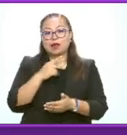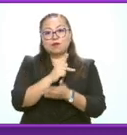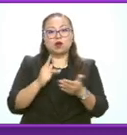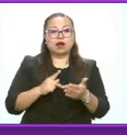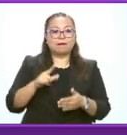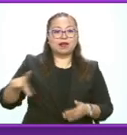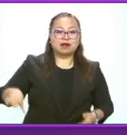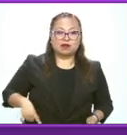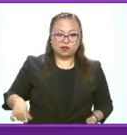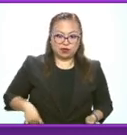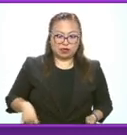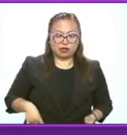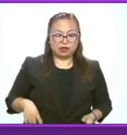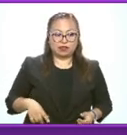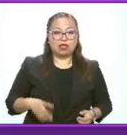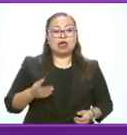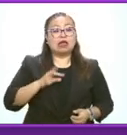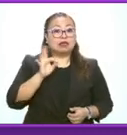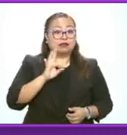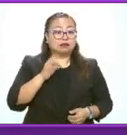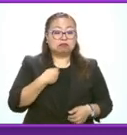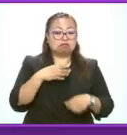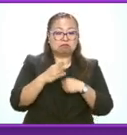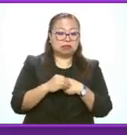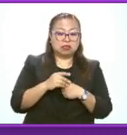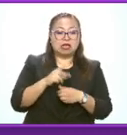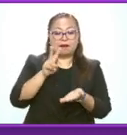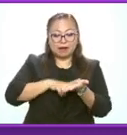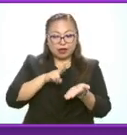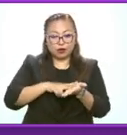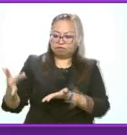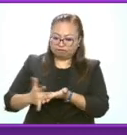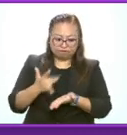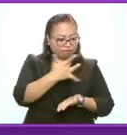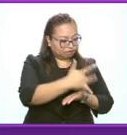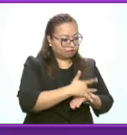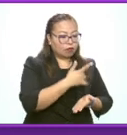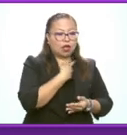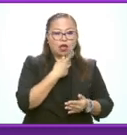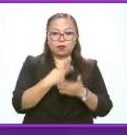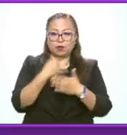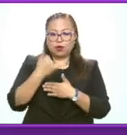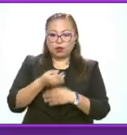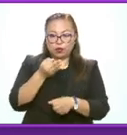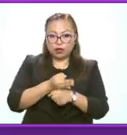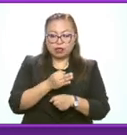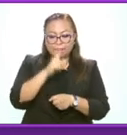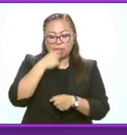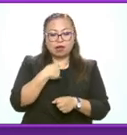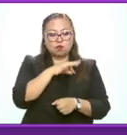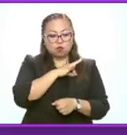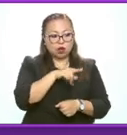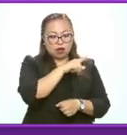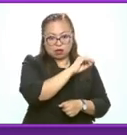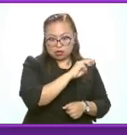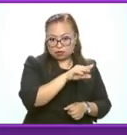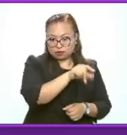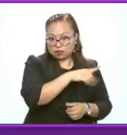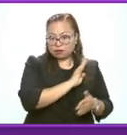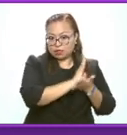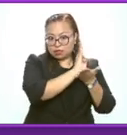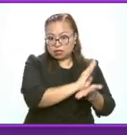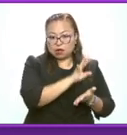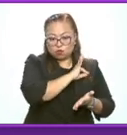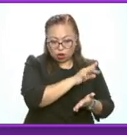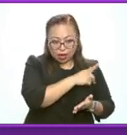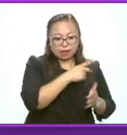gubernamentales ni tampoco permitirían valorar su efectividad revocar la respuesta del sujeto obligado y se le instruya a